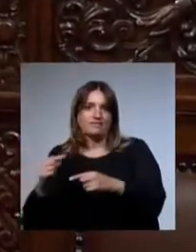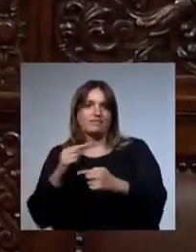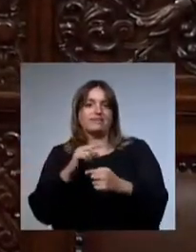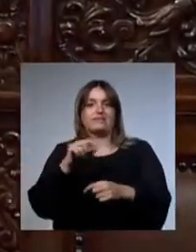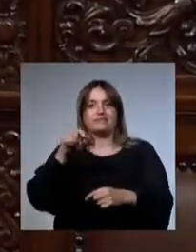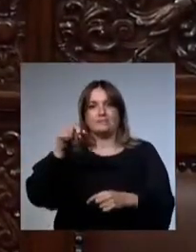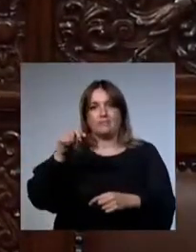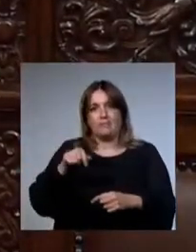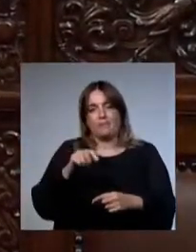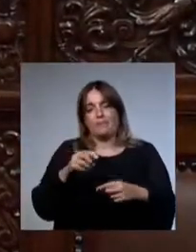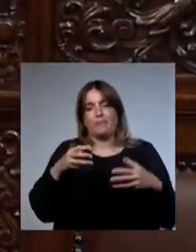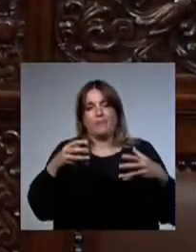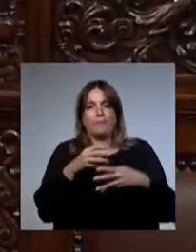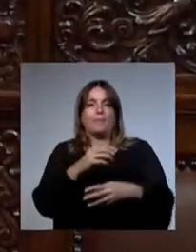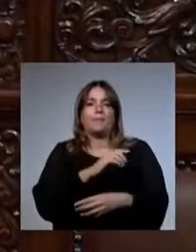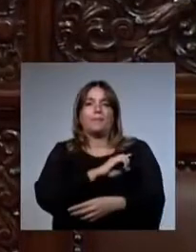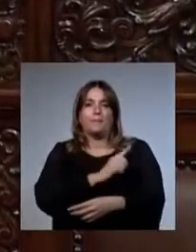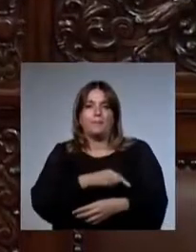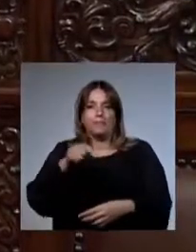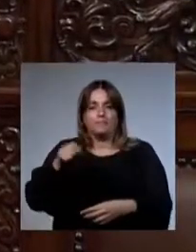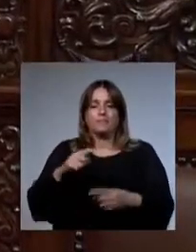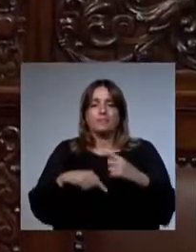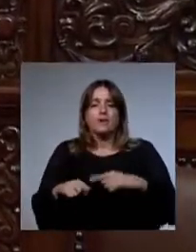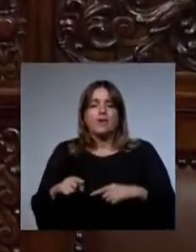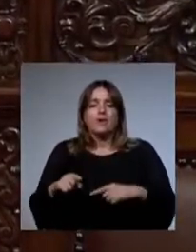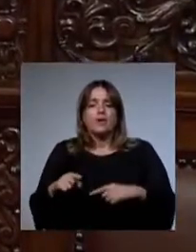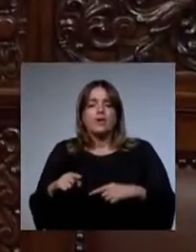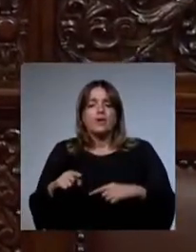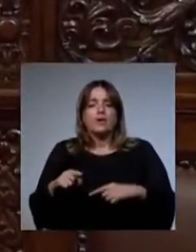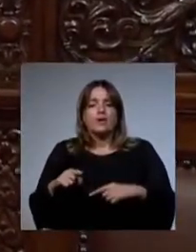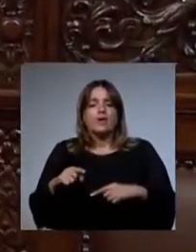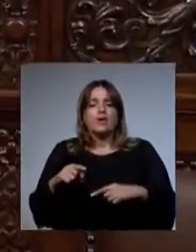Hace un año y un día, aquí en este mismo lugar,